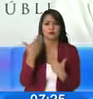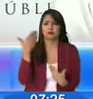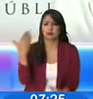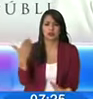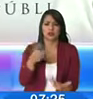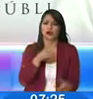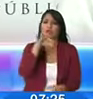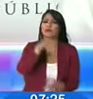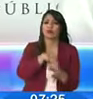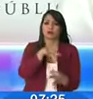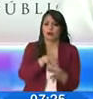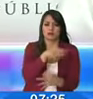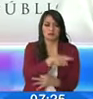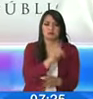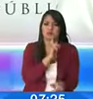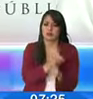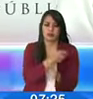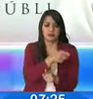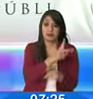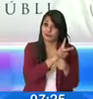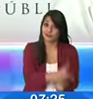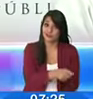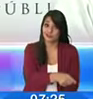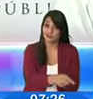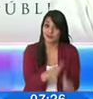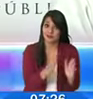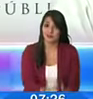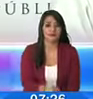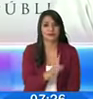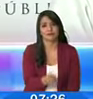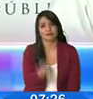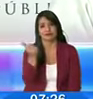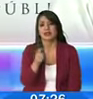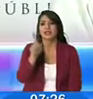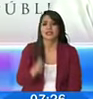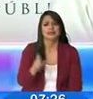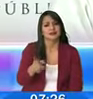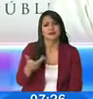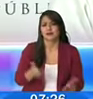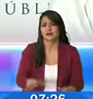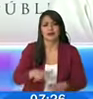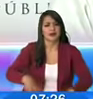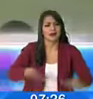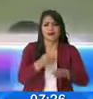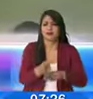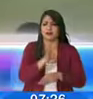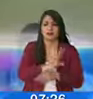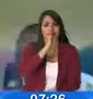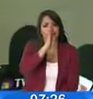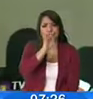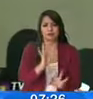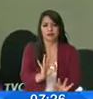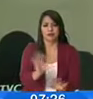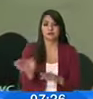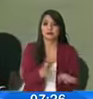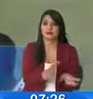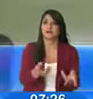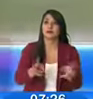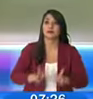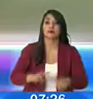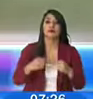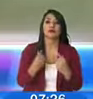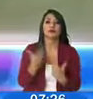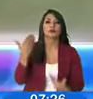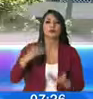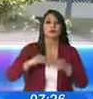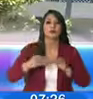votar a favor del levantamiento de la inmunidad porque se necesita recuperar la decencia en el Parlamento ecuatoriano. Cosa con la que coinciden en el bloque